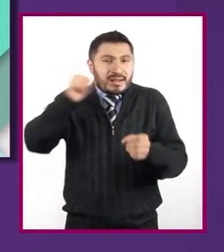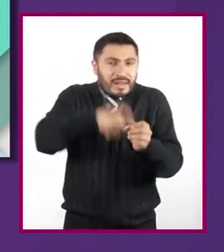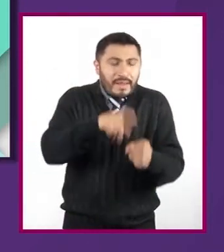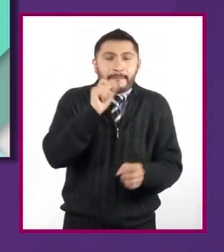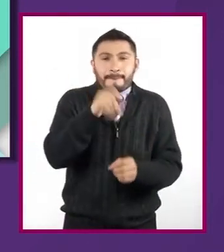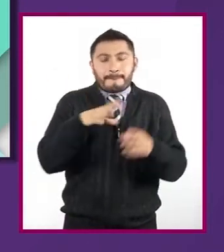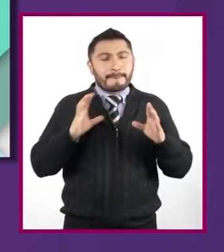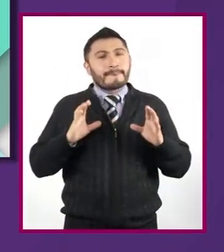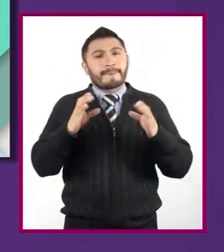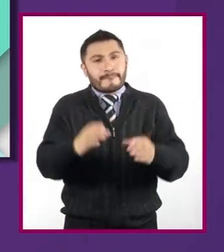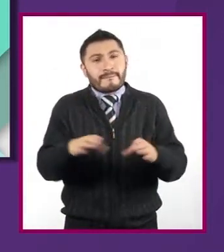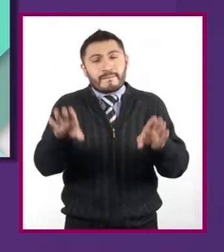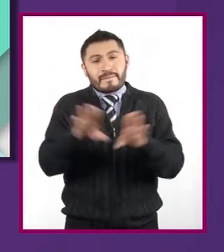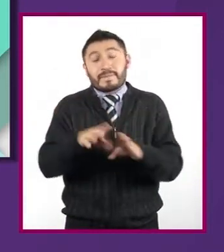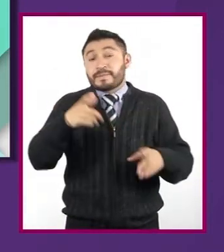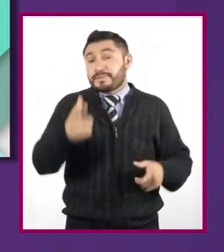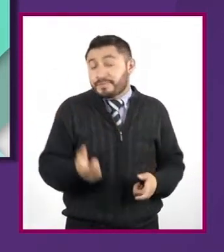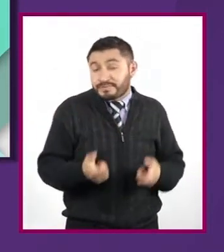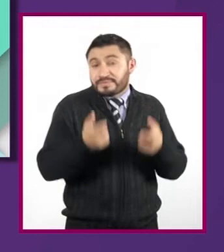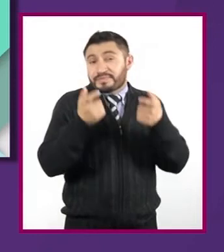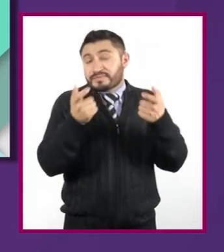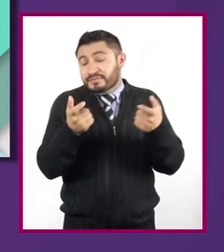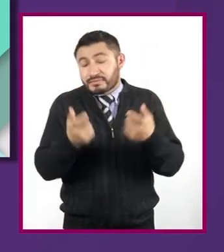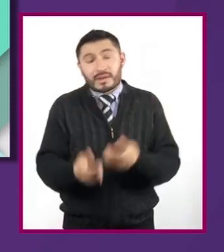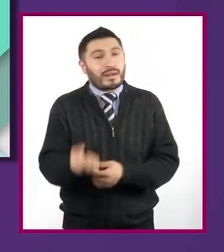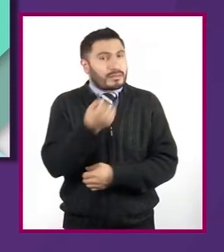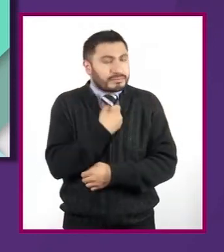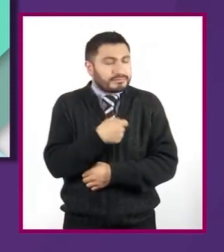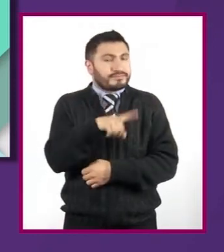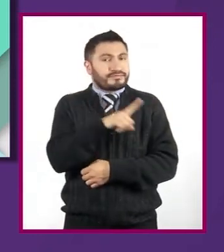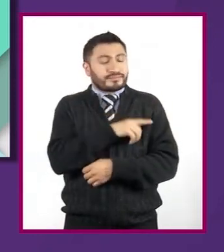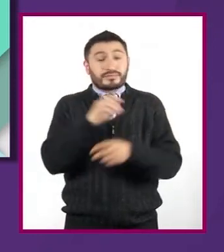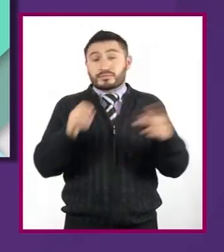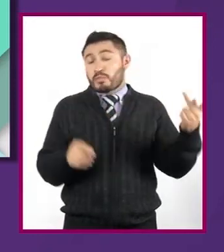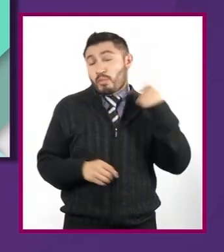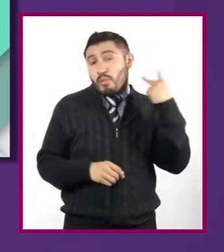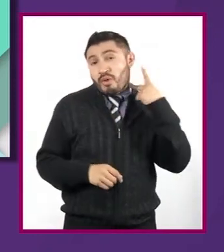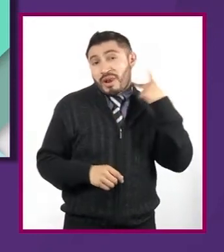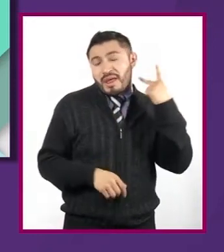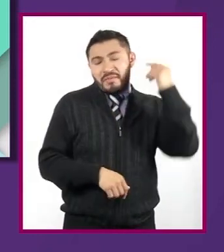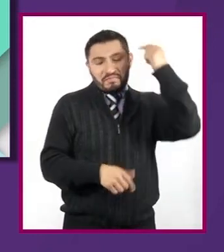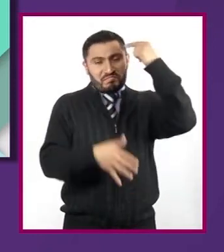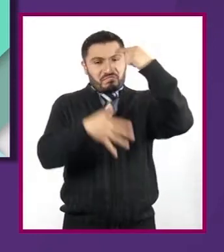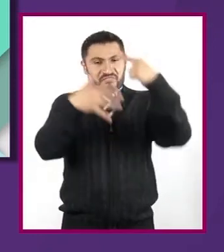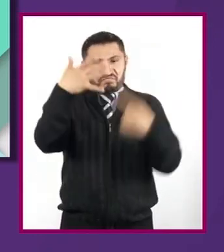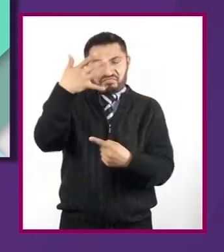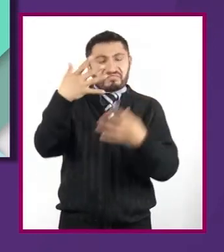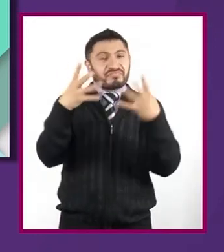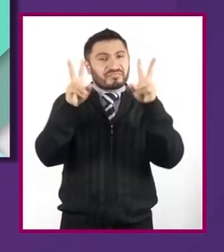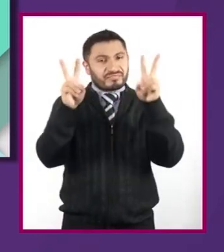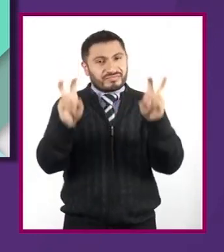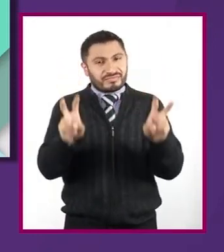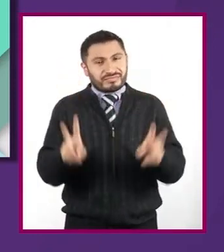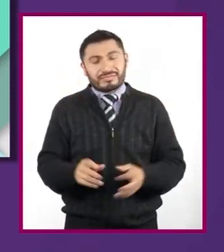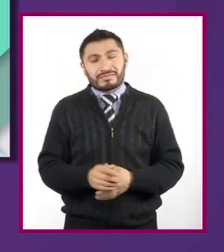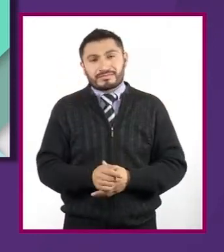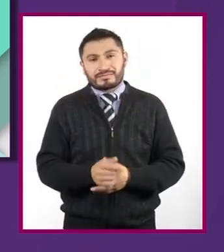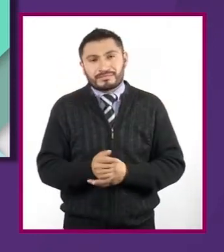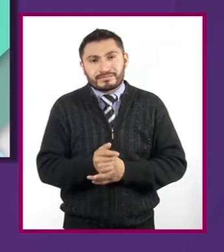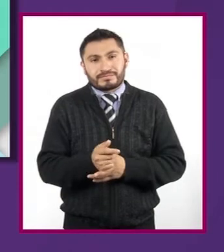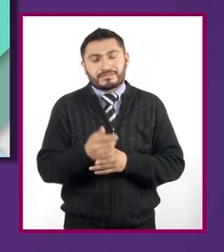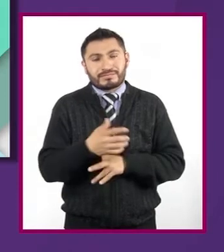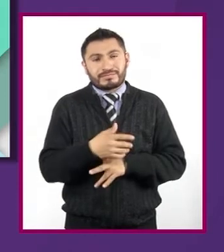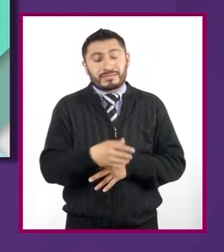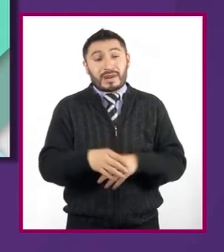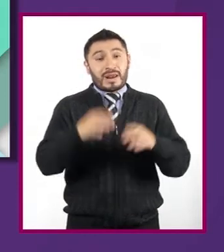comunidad, como la economía, la salud o la política, entre otros temas. Estudios de medios